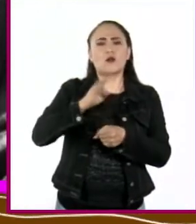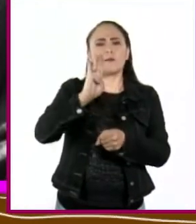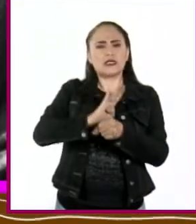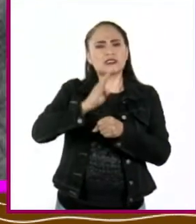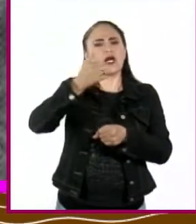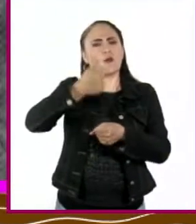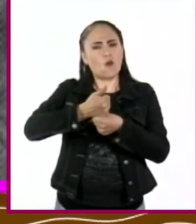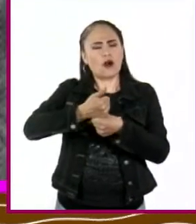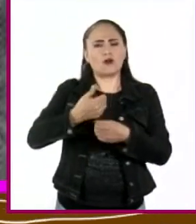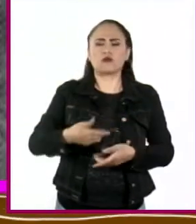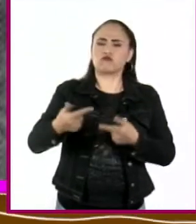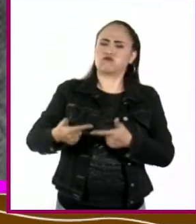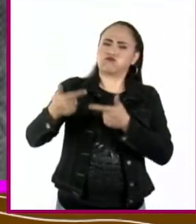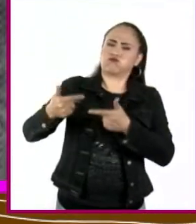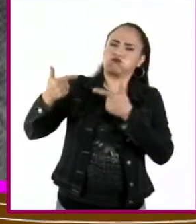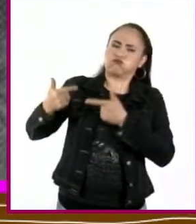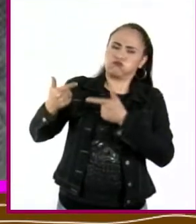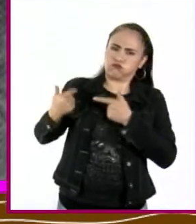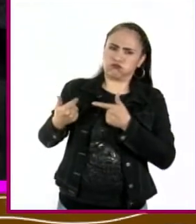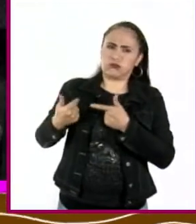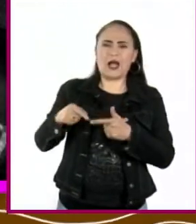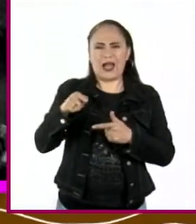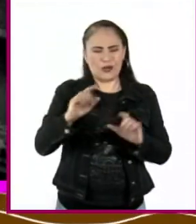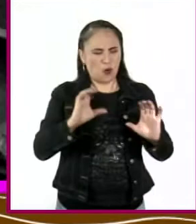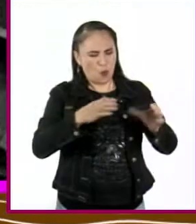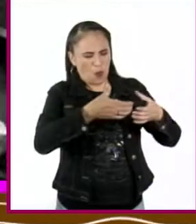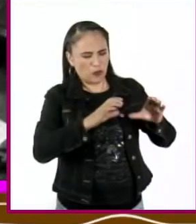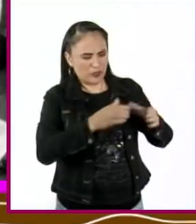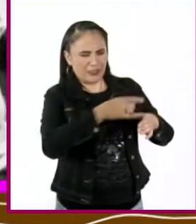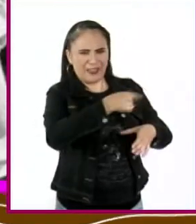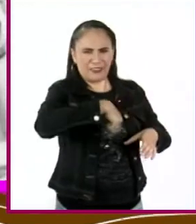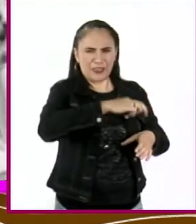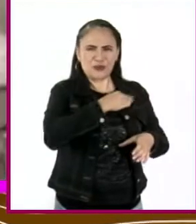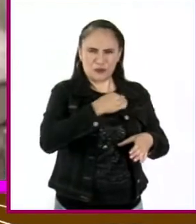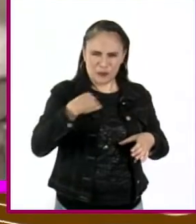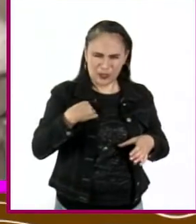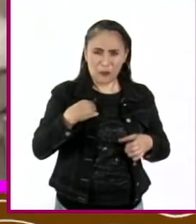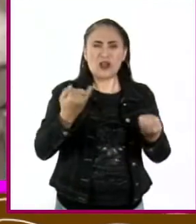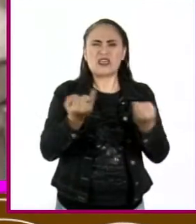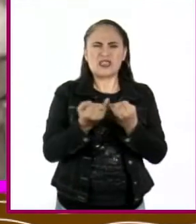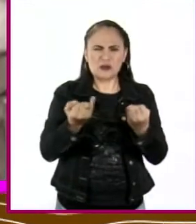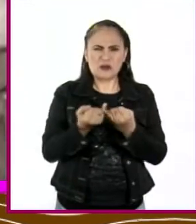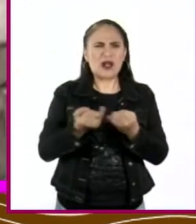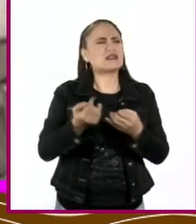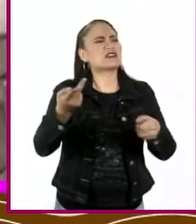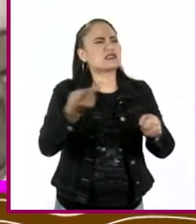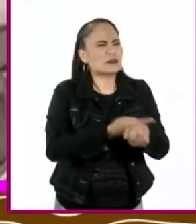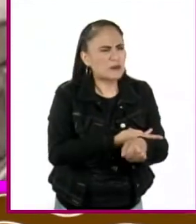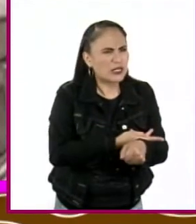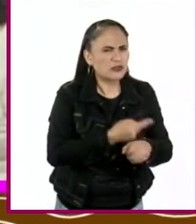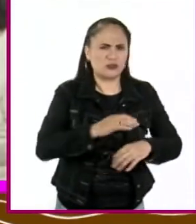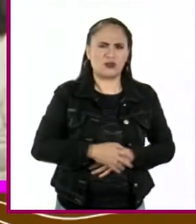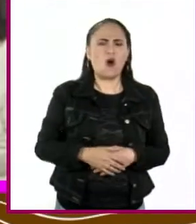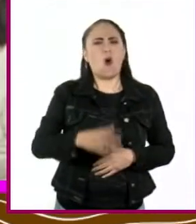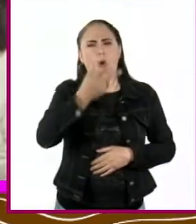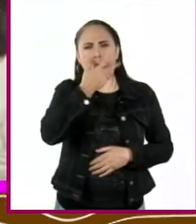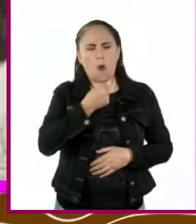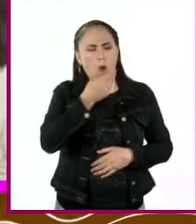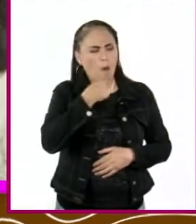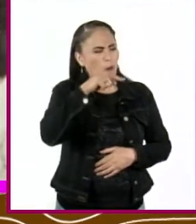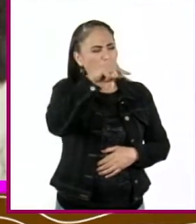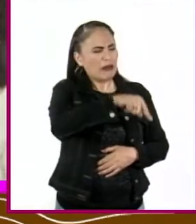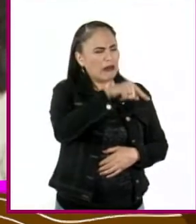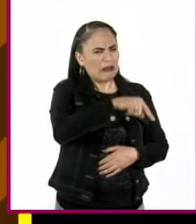bisabuelos, los miembros de su comunidad. Y lo que se quiere saber es qué tipo de hombre en general es el que